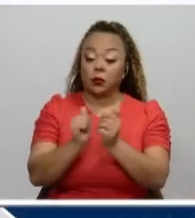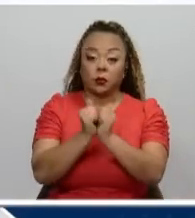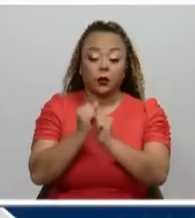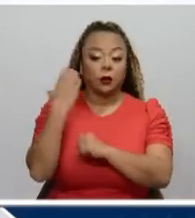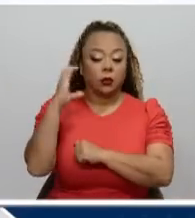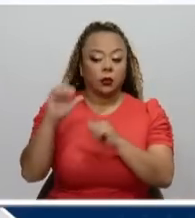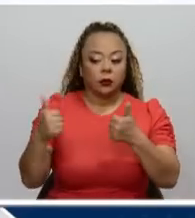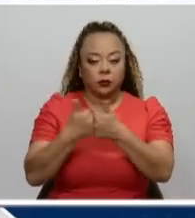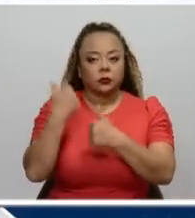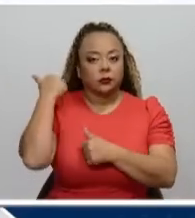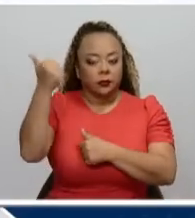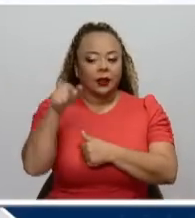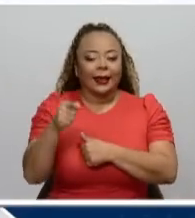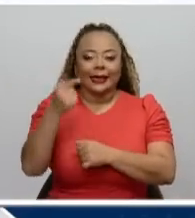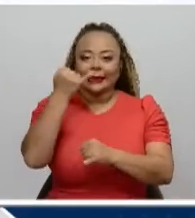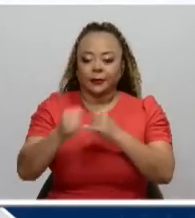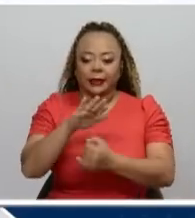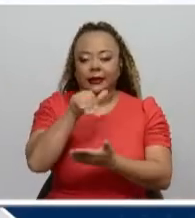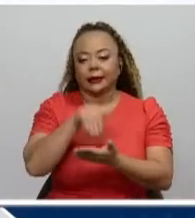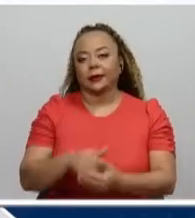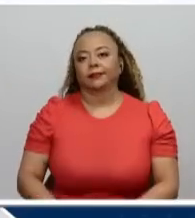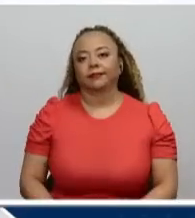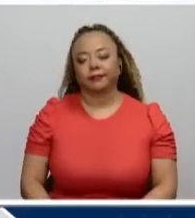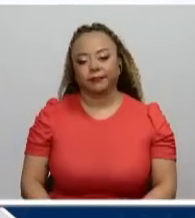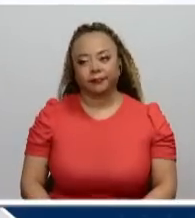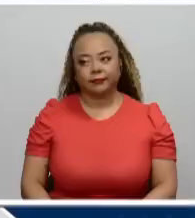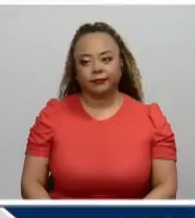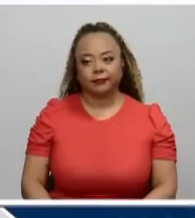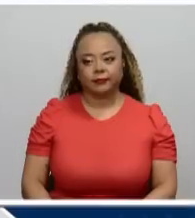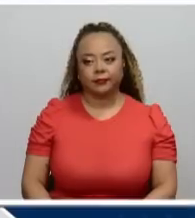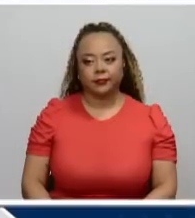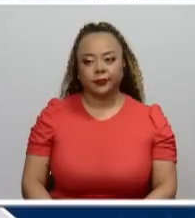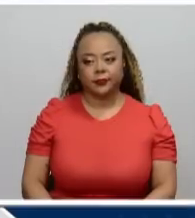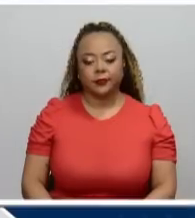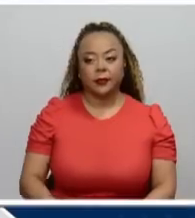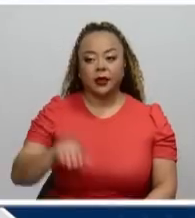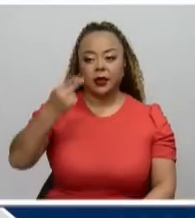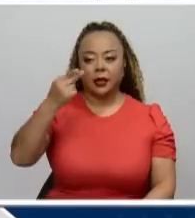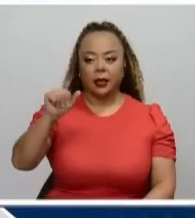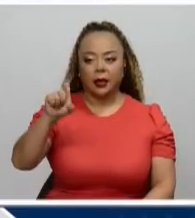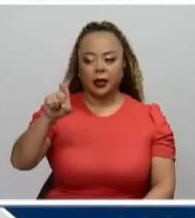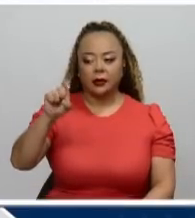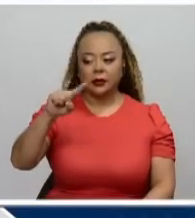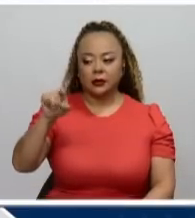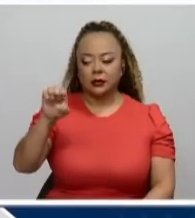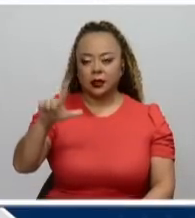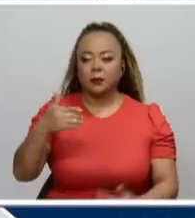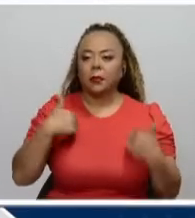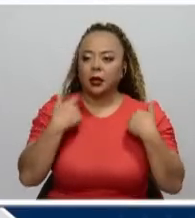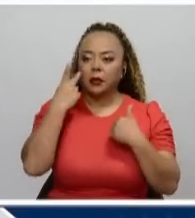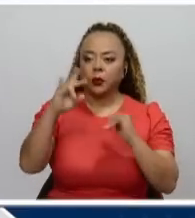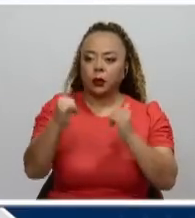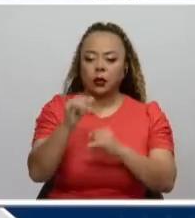de cartaginés contra la liga el cierre de Central ese partido en el Soto es espectacular con haxel me alegra verlo jugar bien en